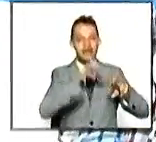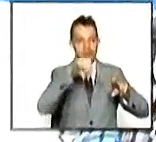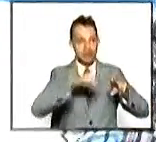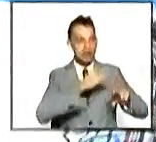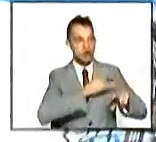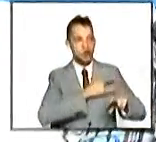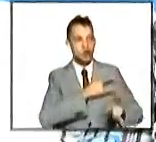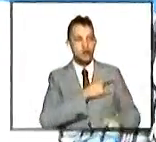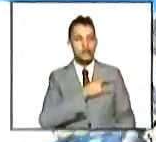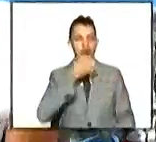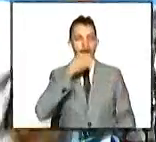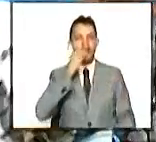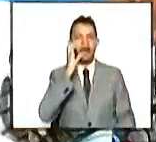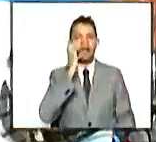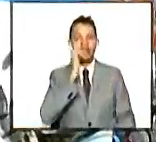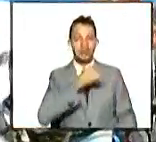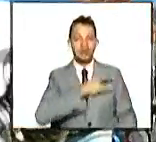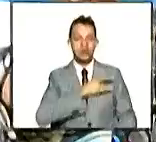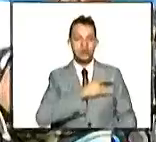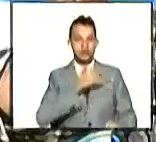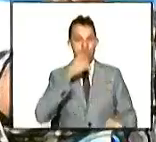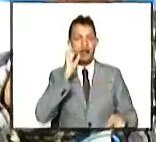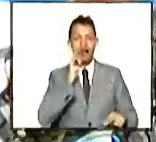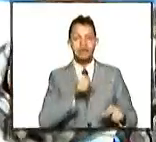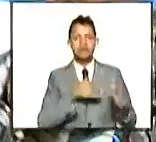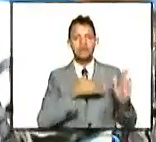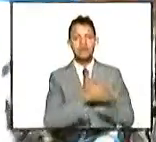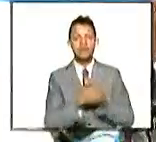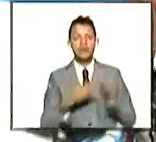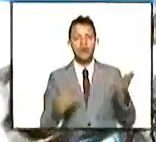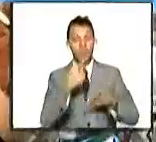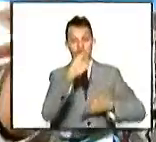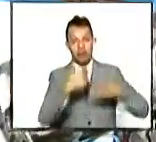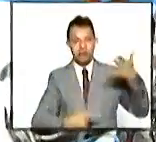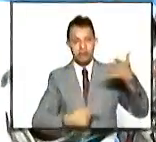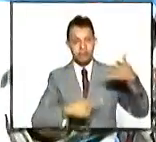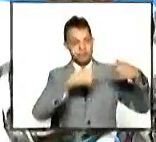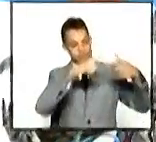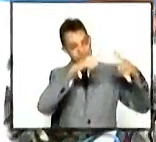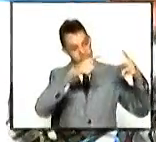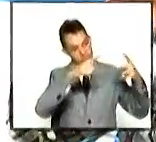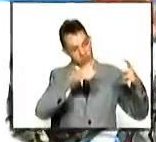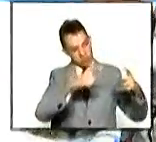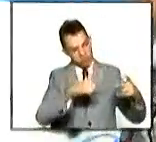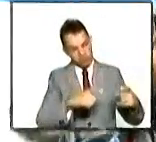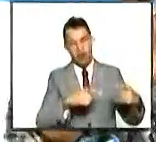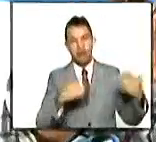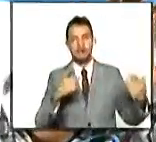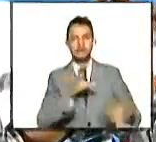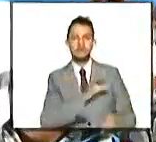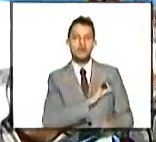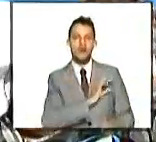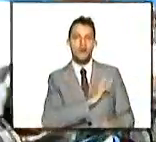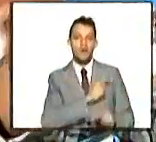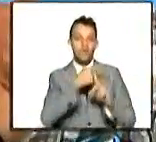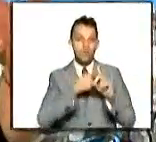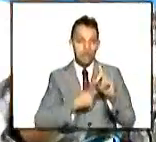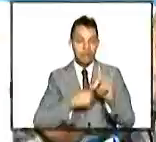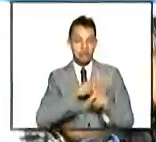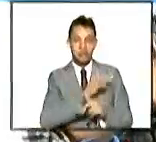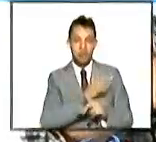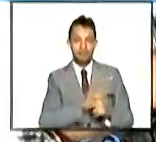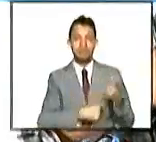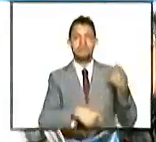Universidad de Caldas hace una feria, una especie de feria, un sábado cada mes, y